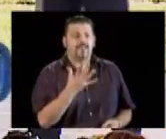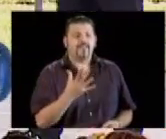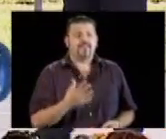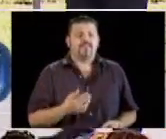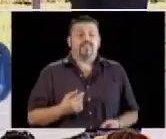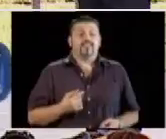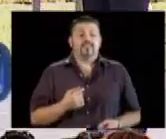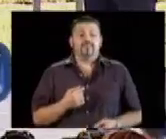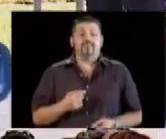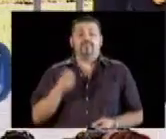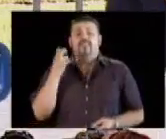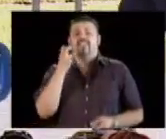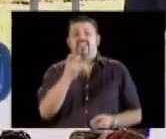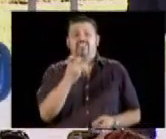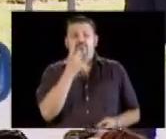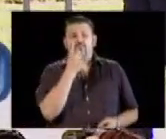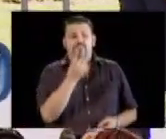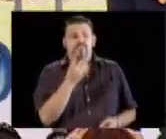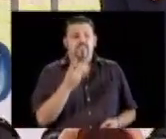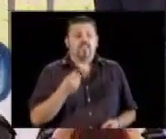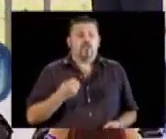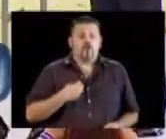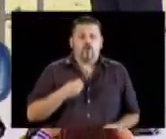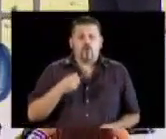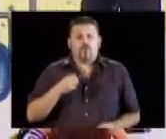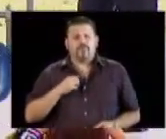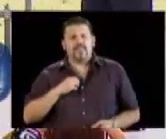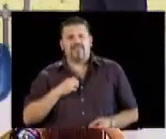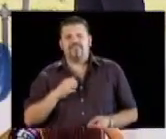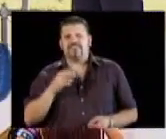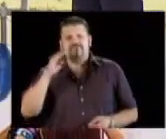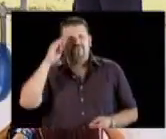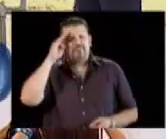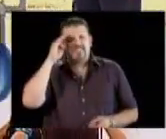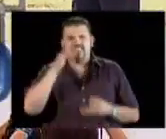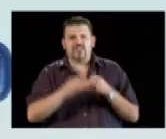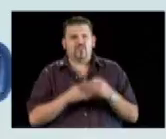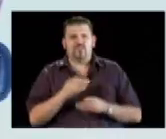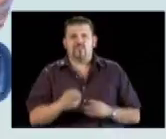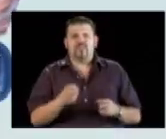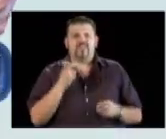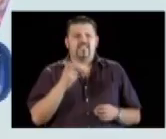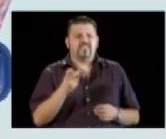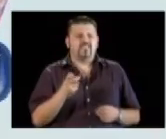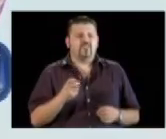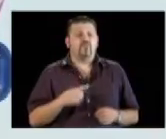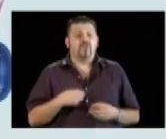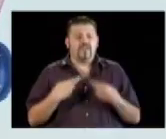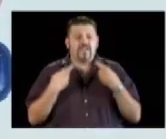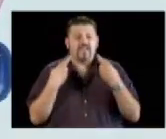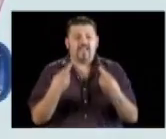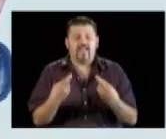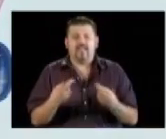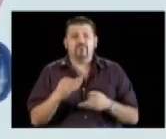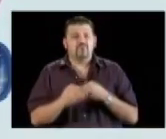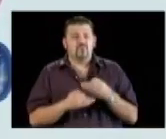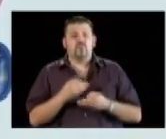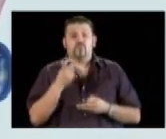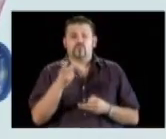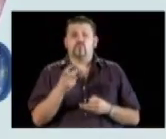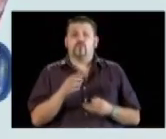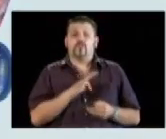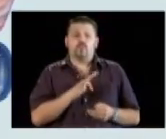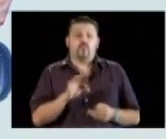Esto dice, ¿qué dice? Dijo OmniLife, pienso luego éxito. Felicidades por haber pensado que redoblando tu empeño y tu constancia ibas a